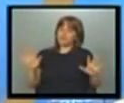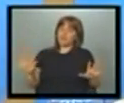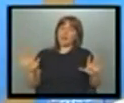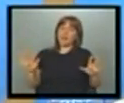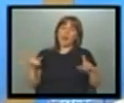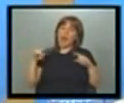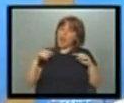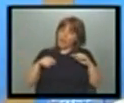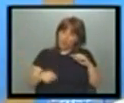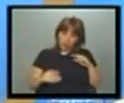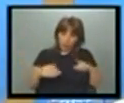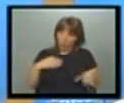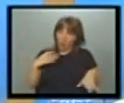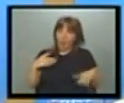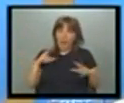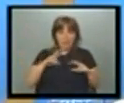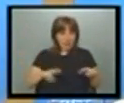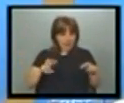con el caso.